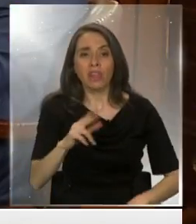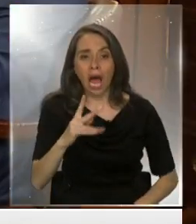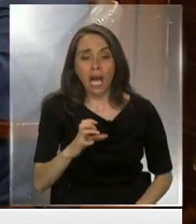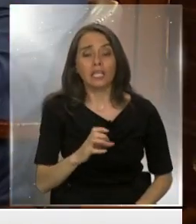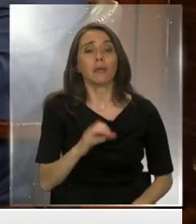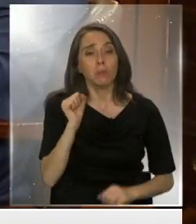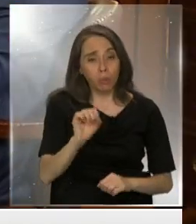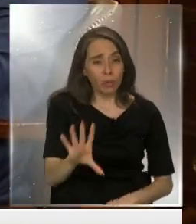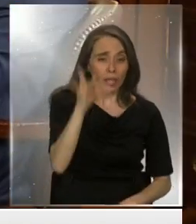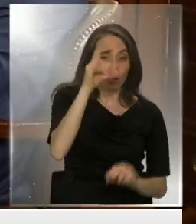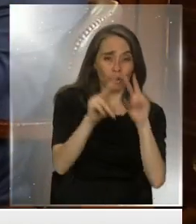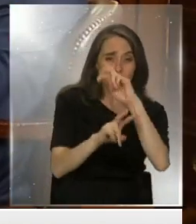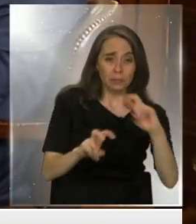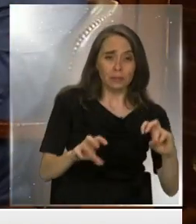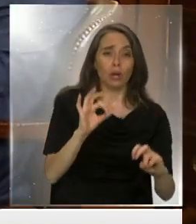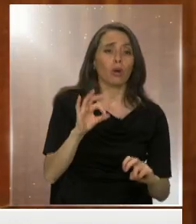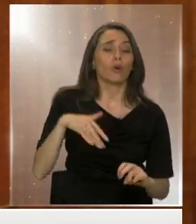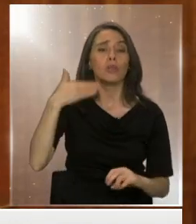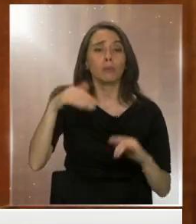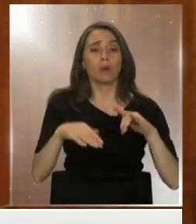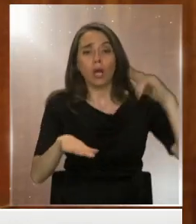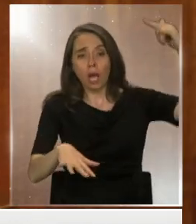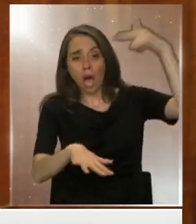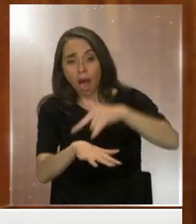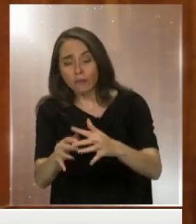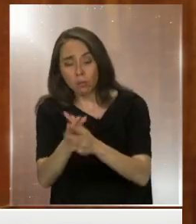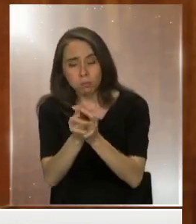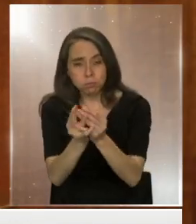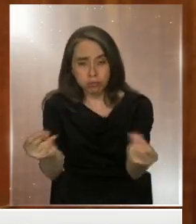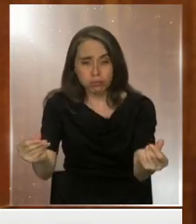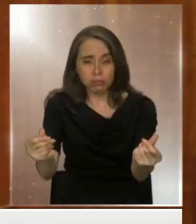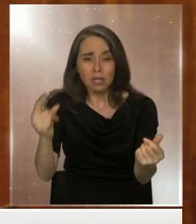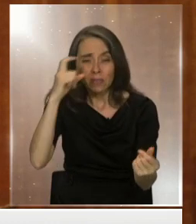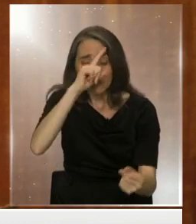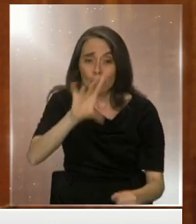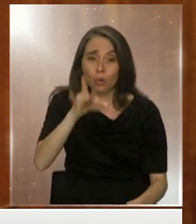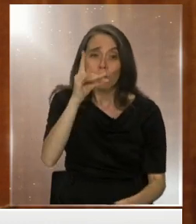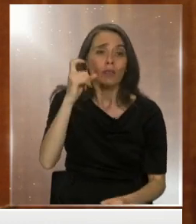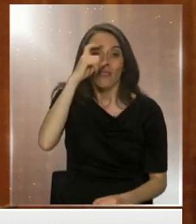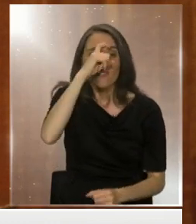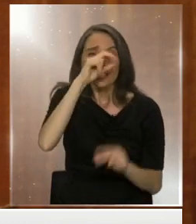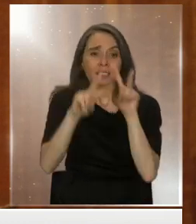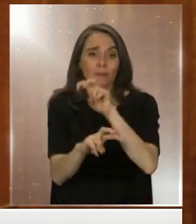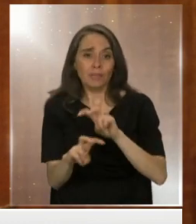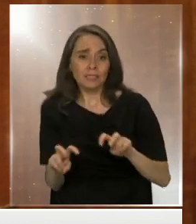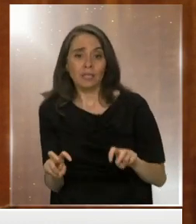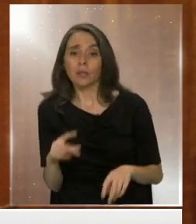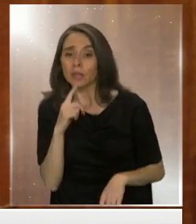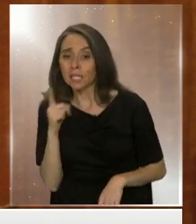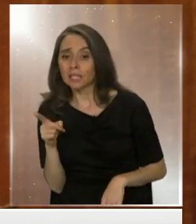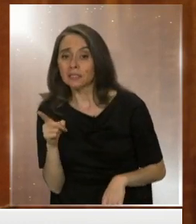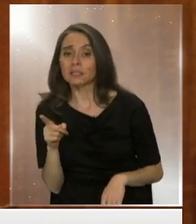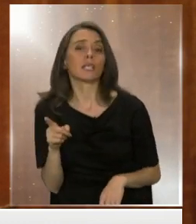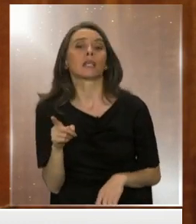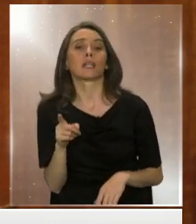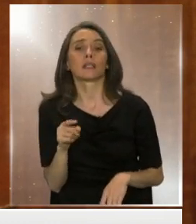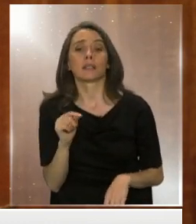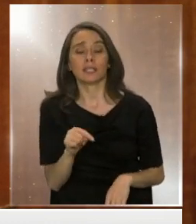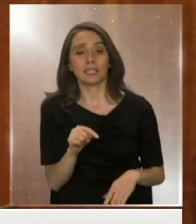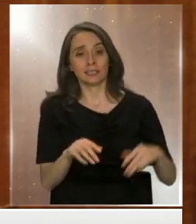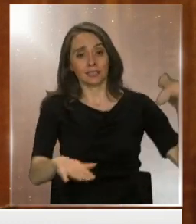realmente qué pasó si no encontramos nada y mire efectivamente como dice usted el accidente no ocurrieron unos